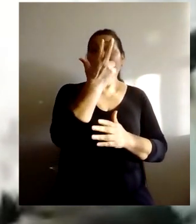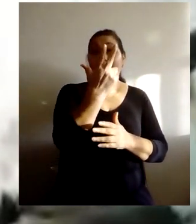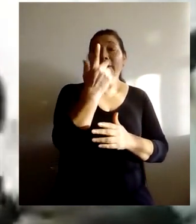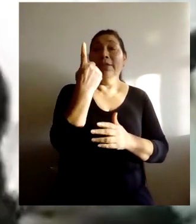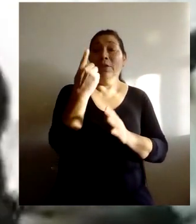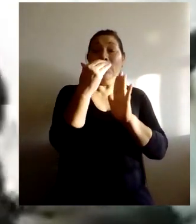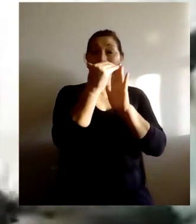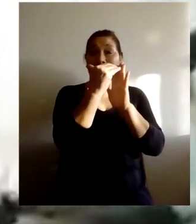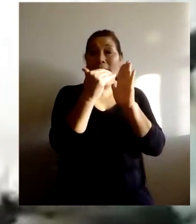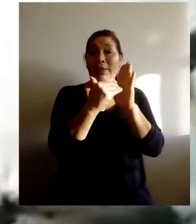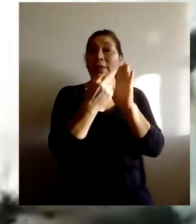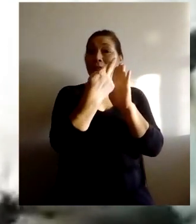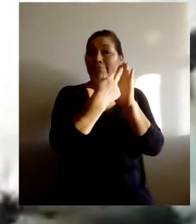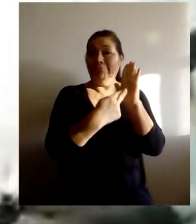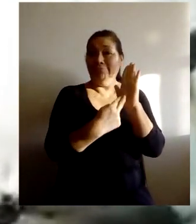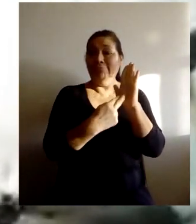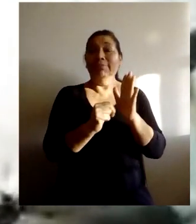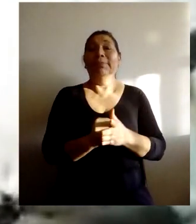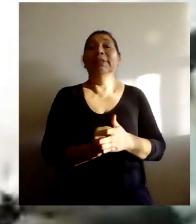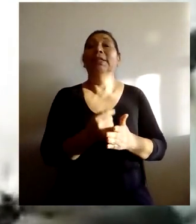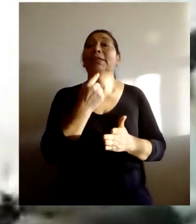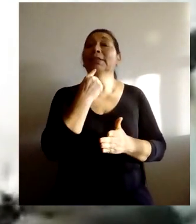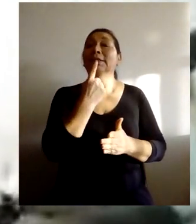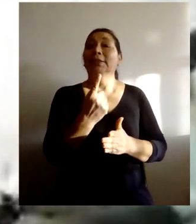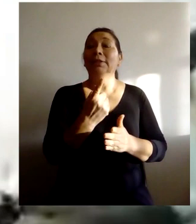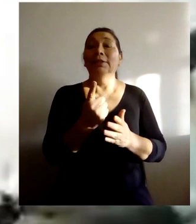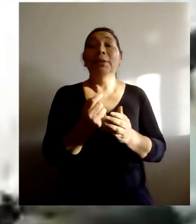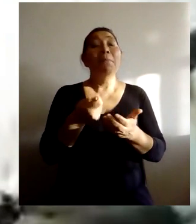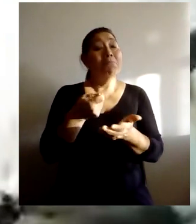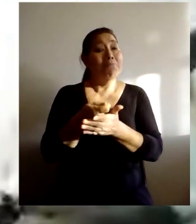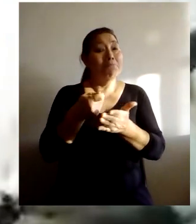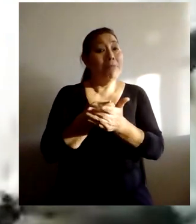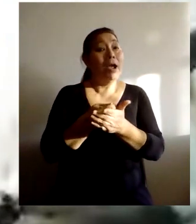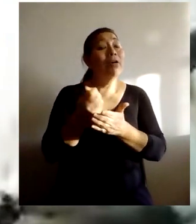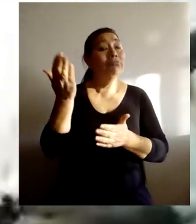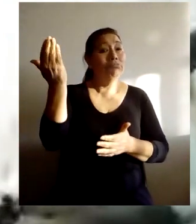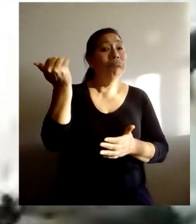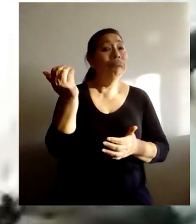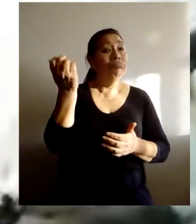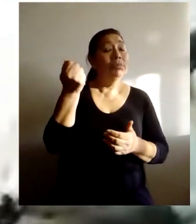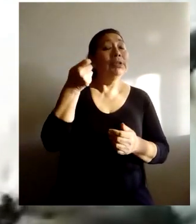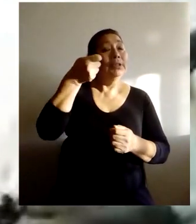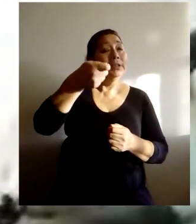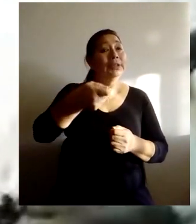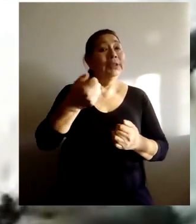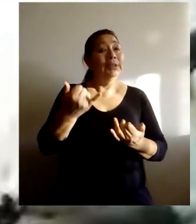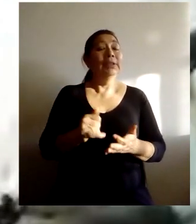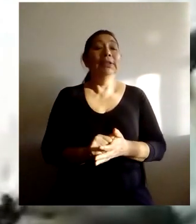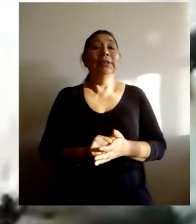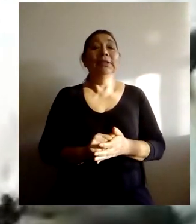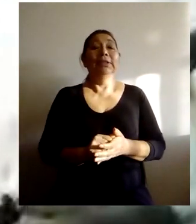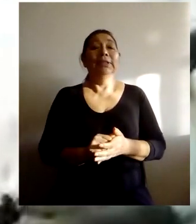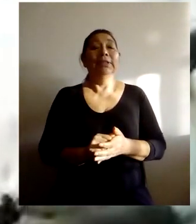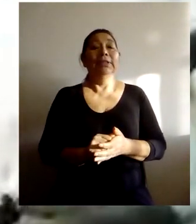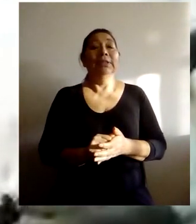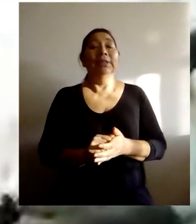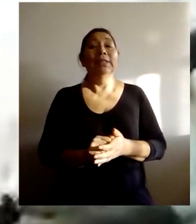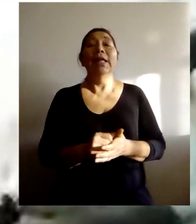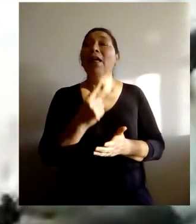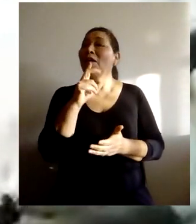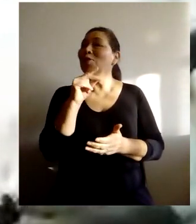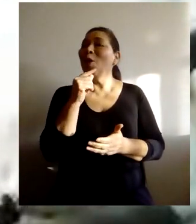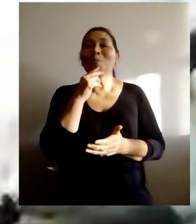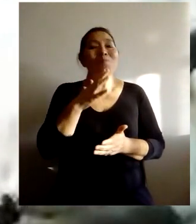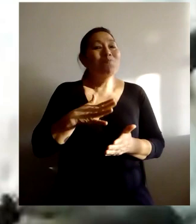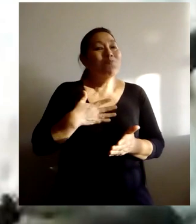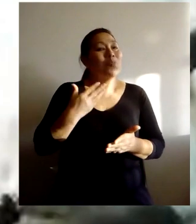artículo 31 de este reglamento señala que la remuneración computable para el otorgamiento de las prestaciones